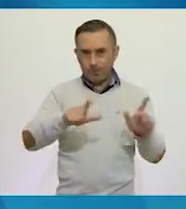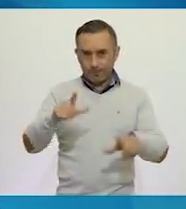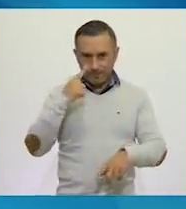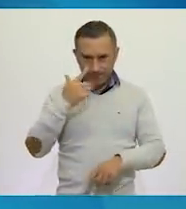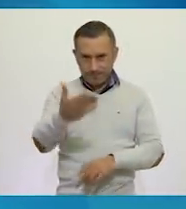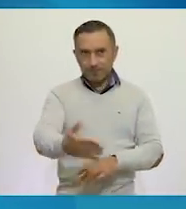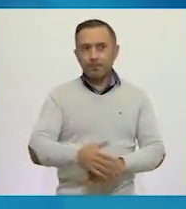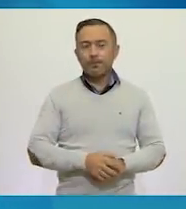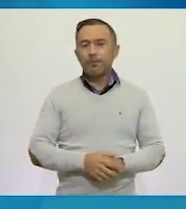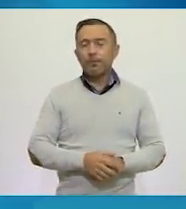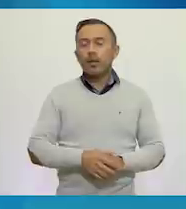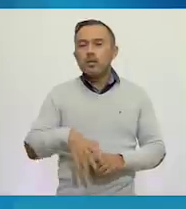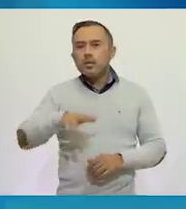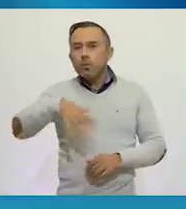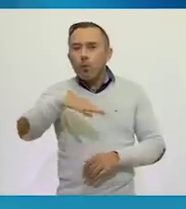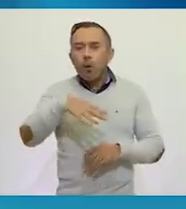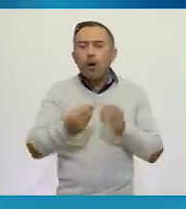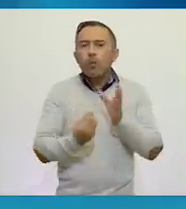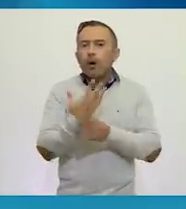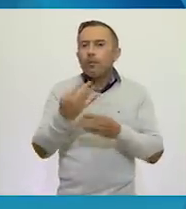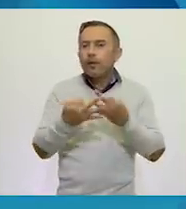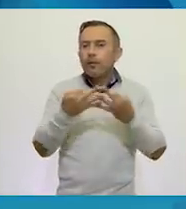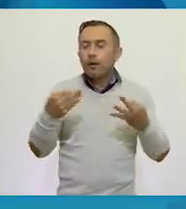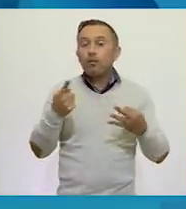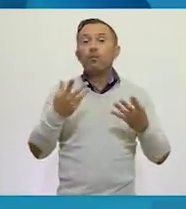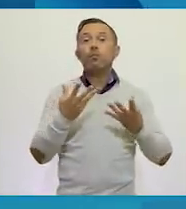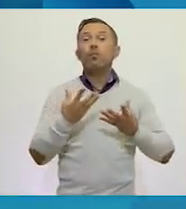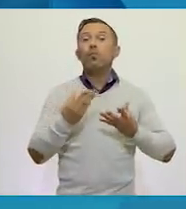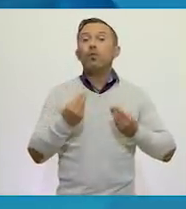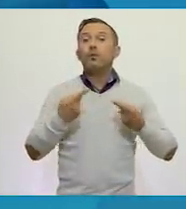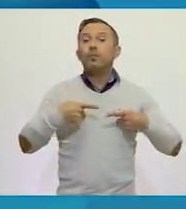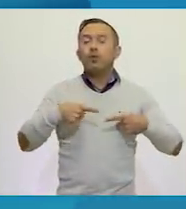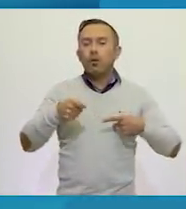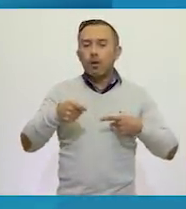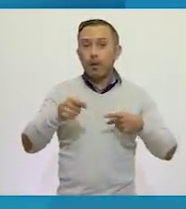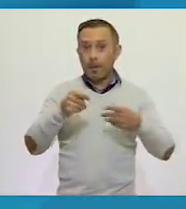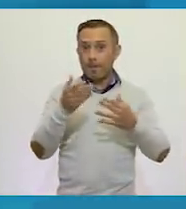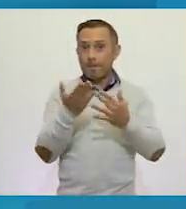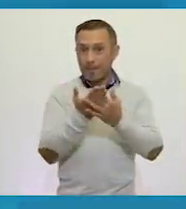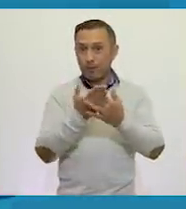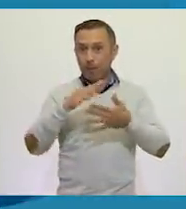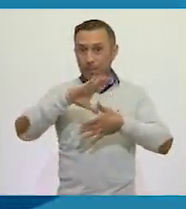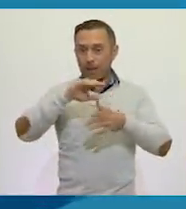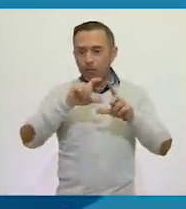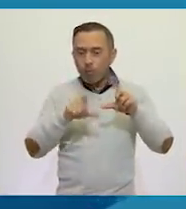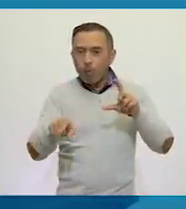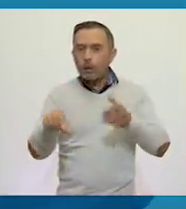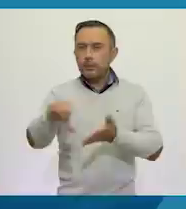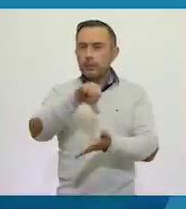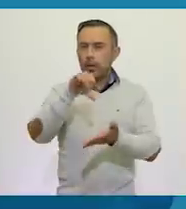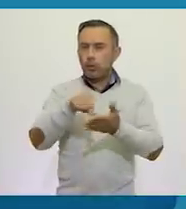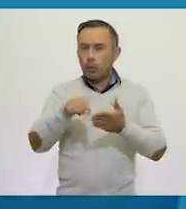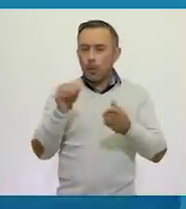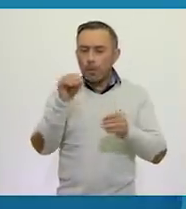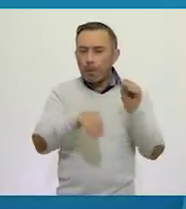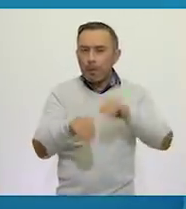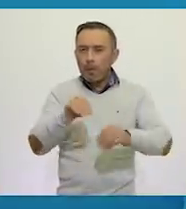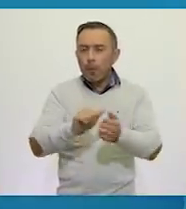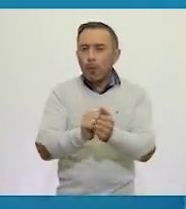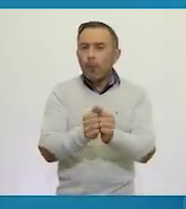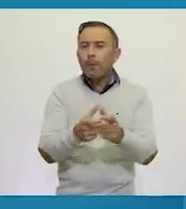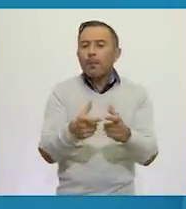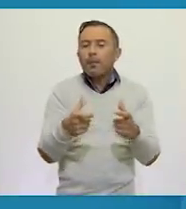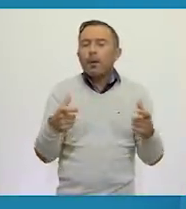La búsqueda de nuevos territorios llevó a muchas personas a poblar la zona central de Mesoamérica, donde hubo nuevos asentamientos y pequeños pueblos,